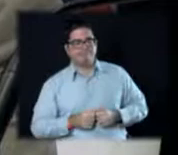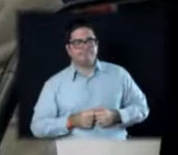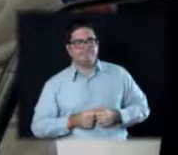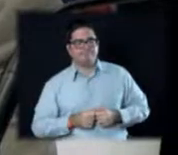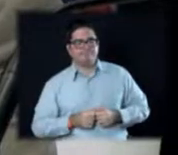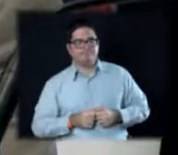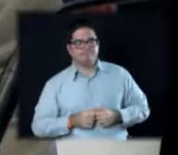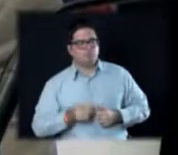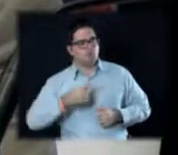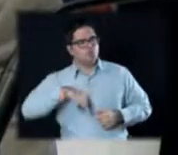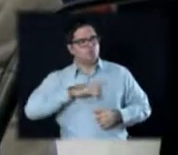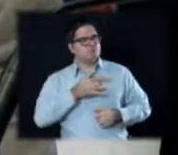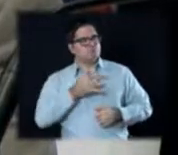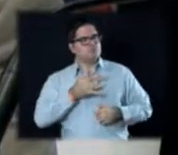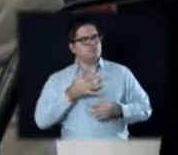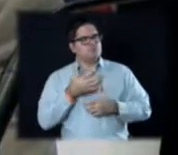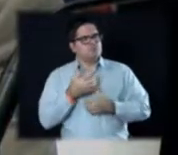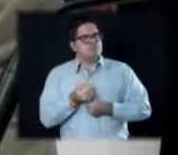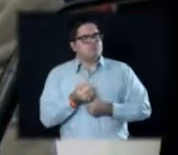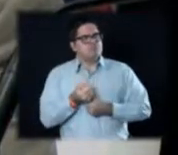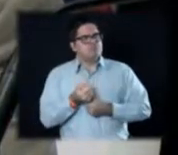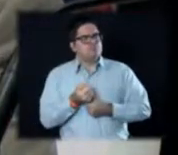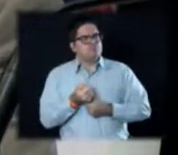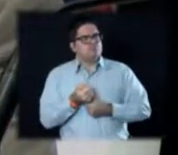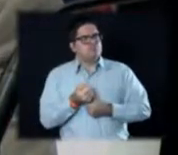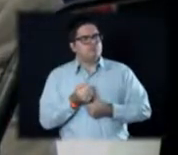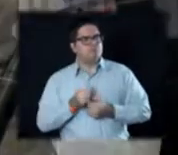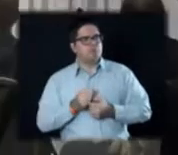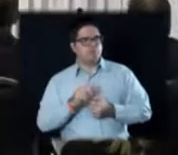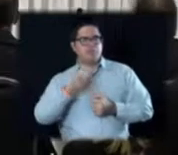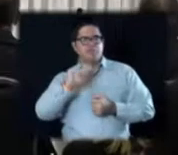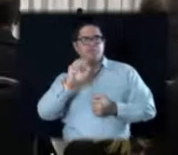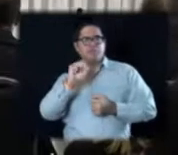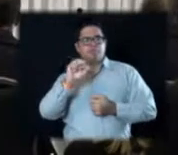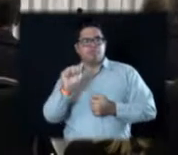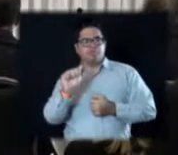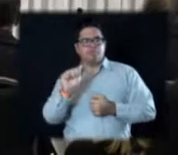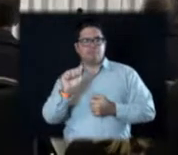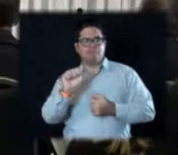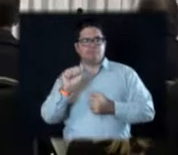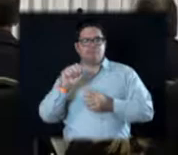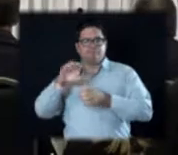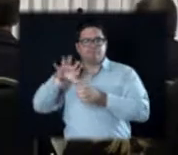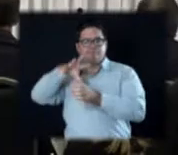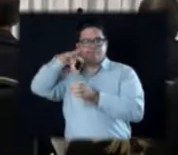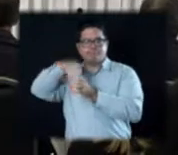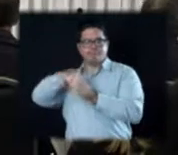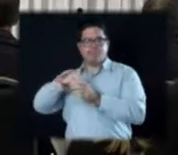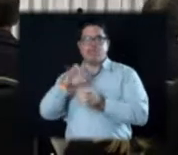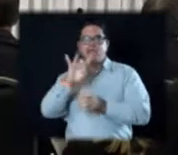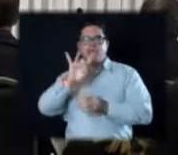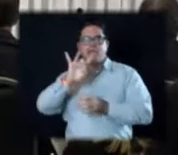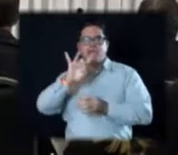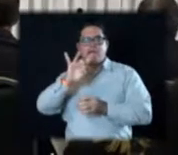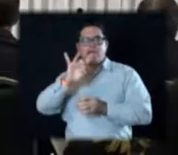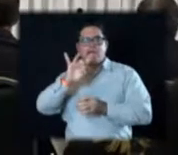pregunta. En cuanto a sentirnos confiados, nos sentimos confiados en el informe de TSA.